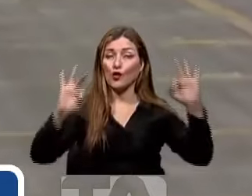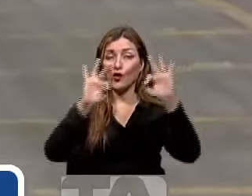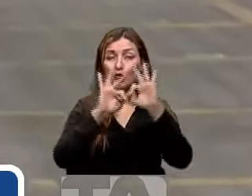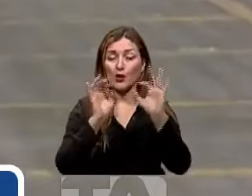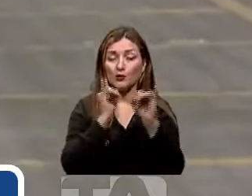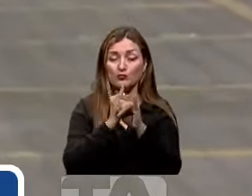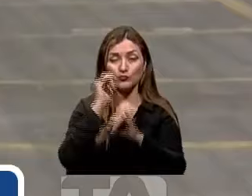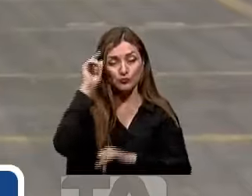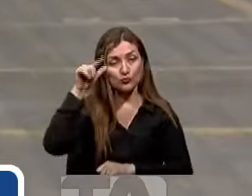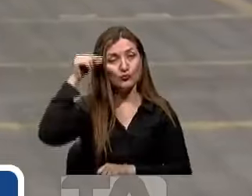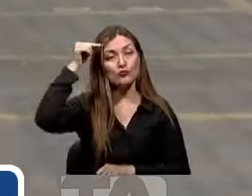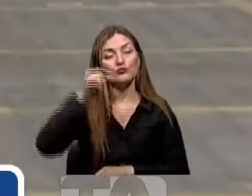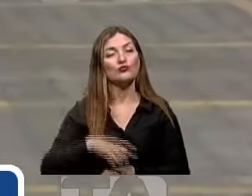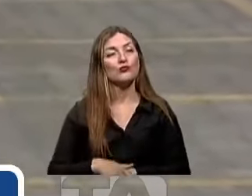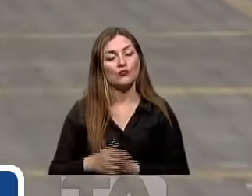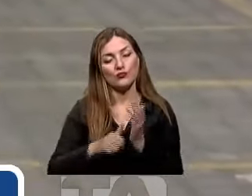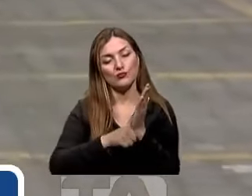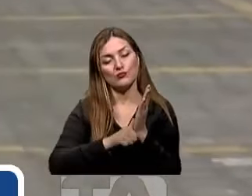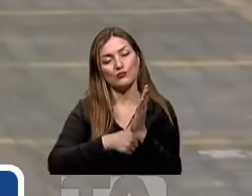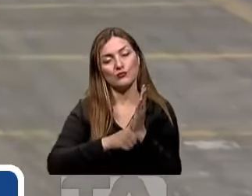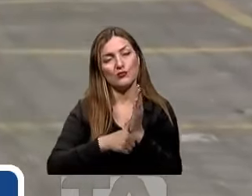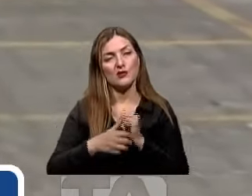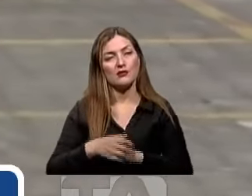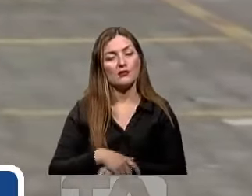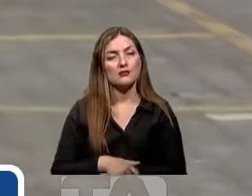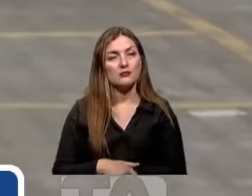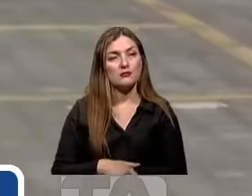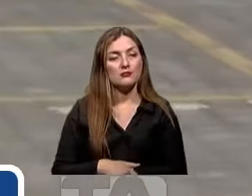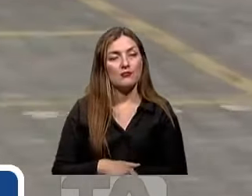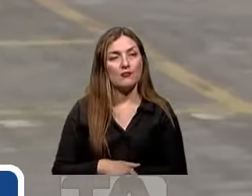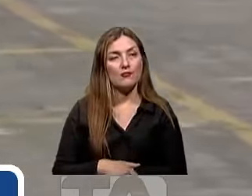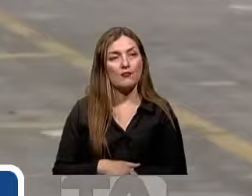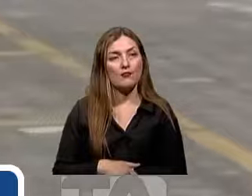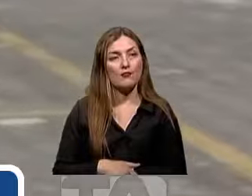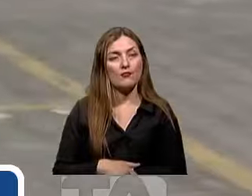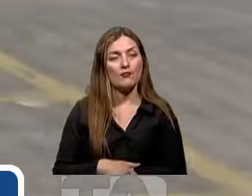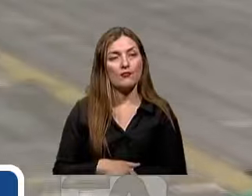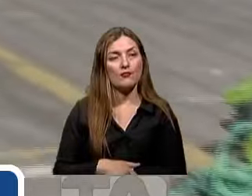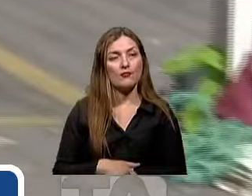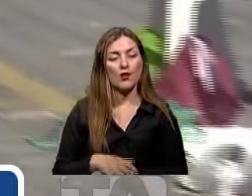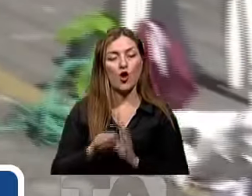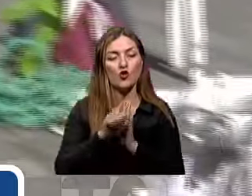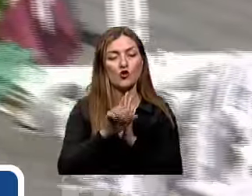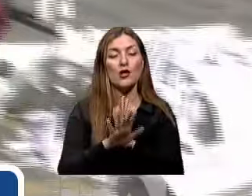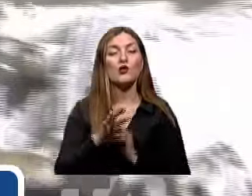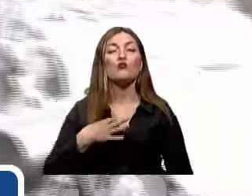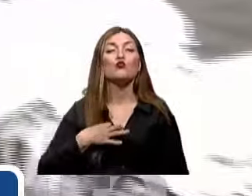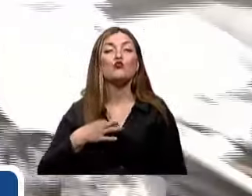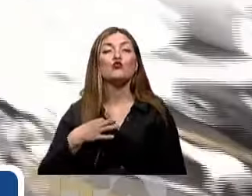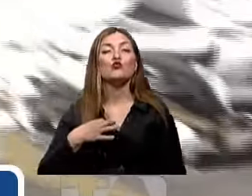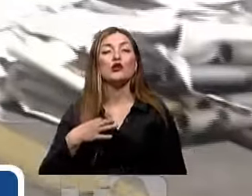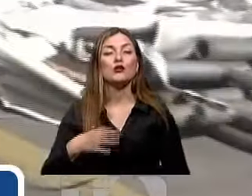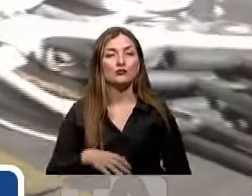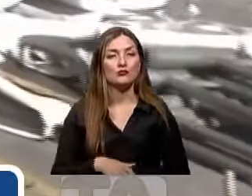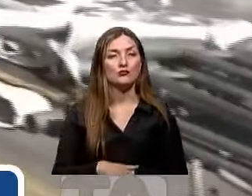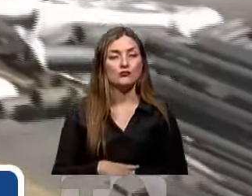entidades del estado y en la cédula cuando se uno hace cedulación es donde manifiesta ser donante voluntario y es a lo que queremos